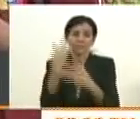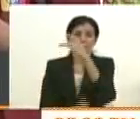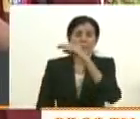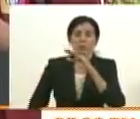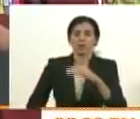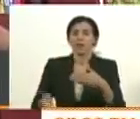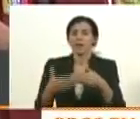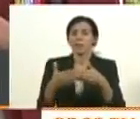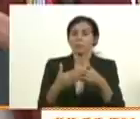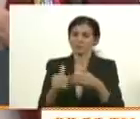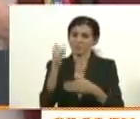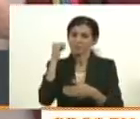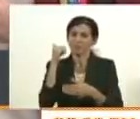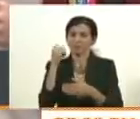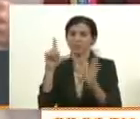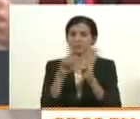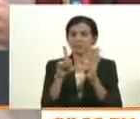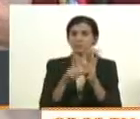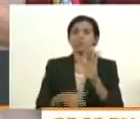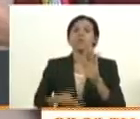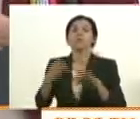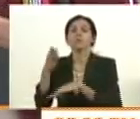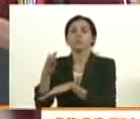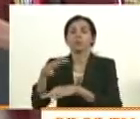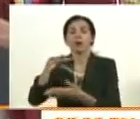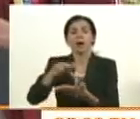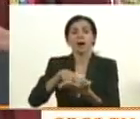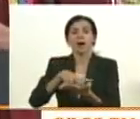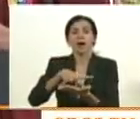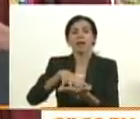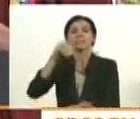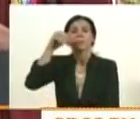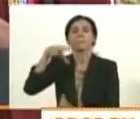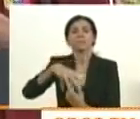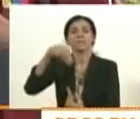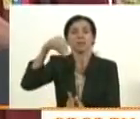de acá atrás del liceo a Altamira, a Guarimbiar.